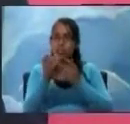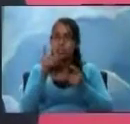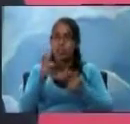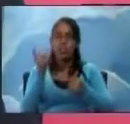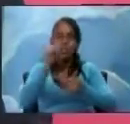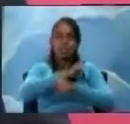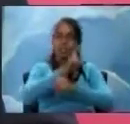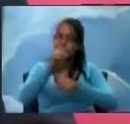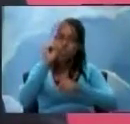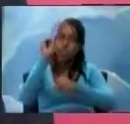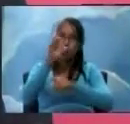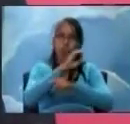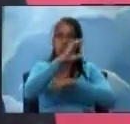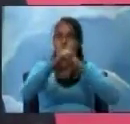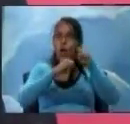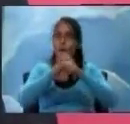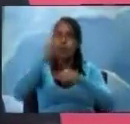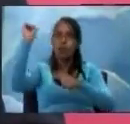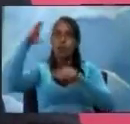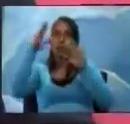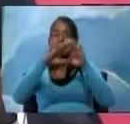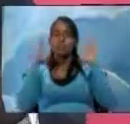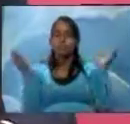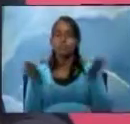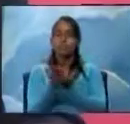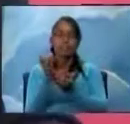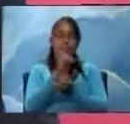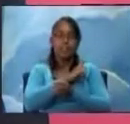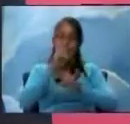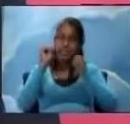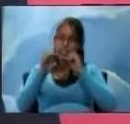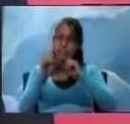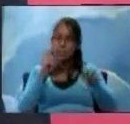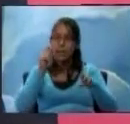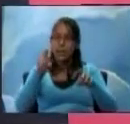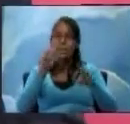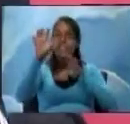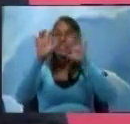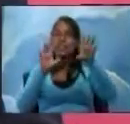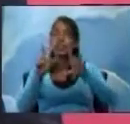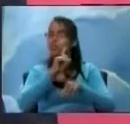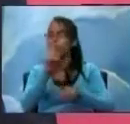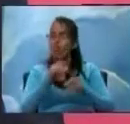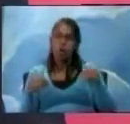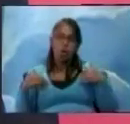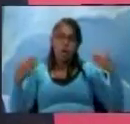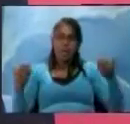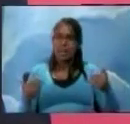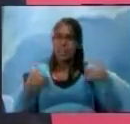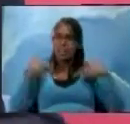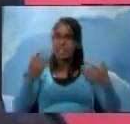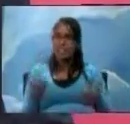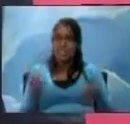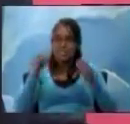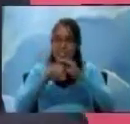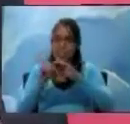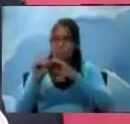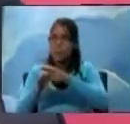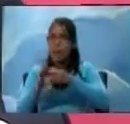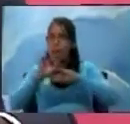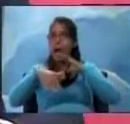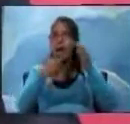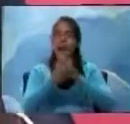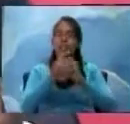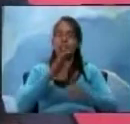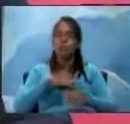a través de toda la obra evangélica Luz del Mundo, de sembrar en esa nación, y no nos cansaremos de sembrar hasta